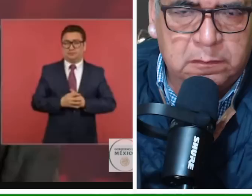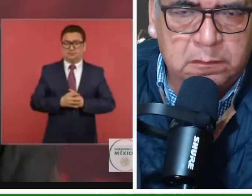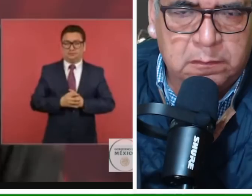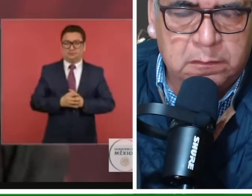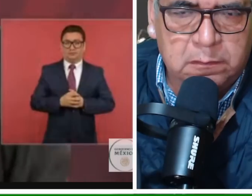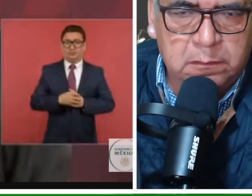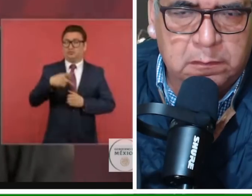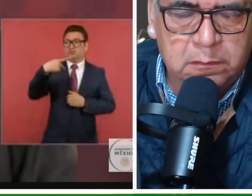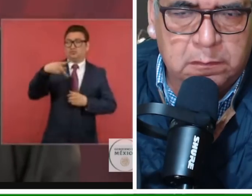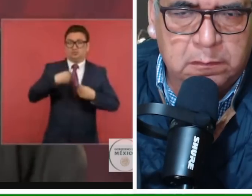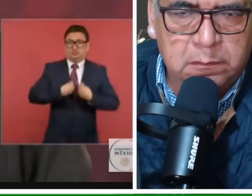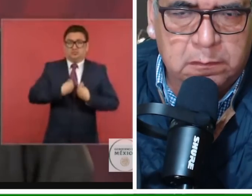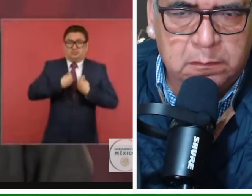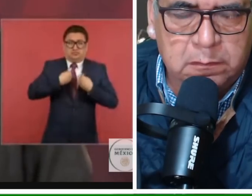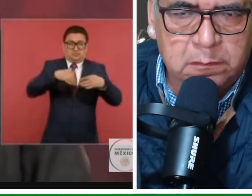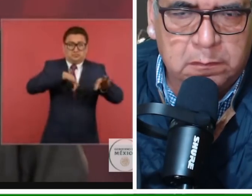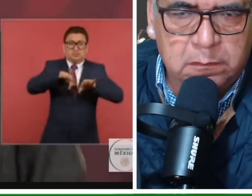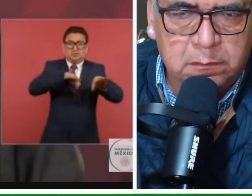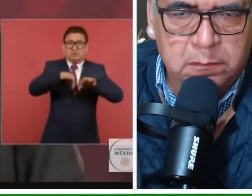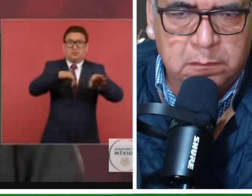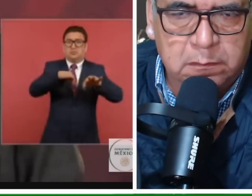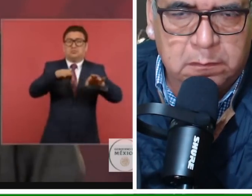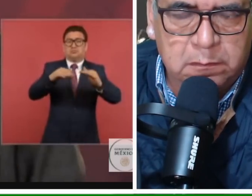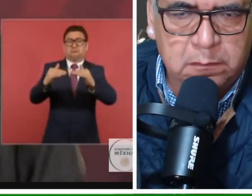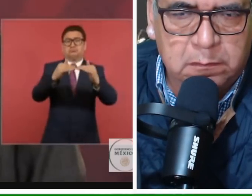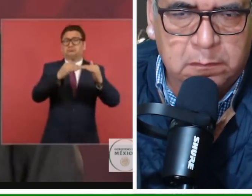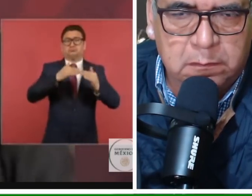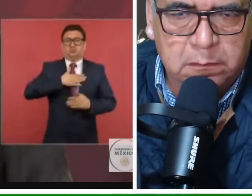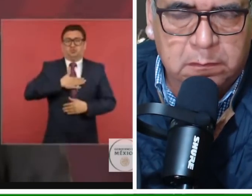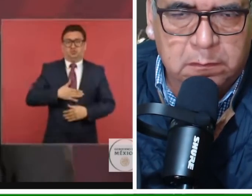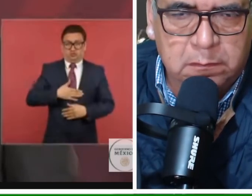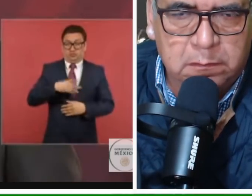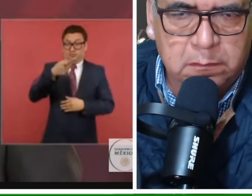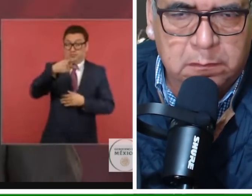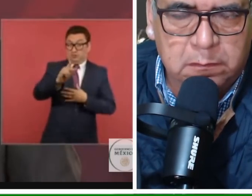viven en la justa medianía, y otros